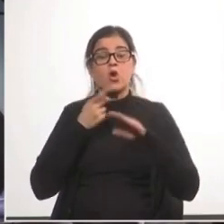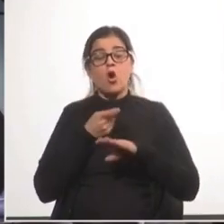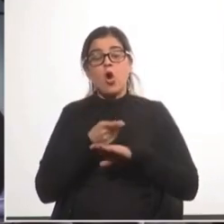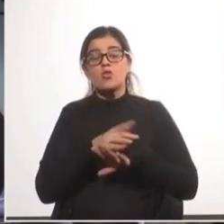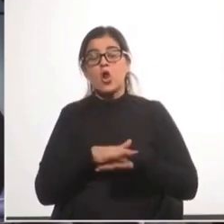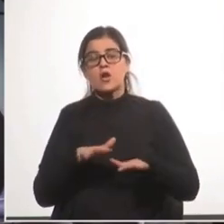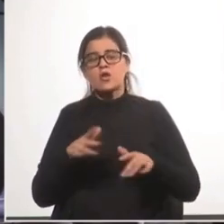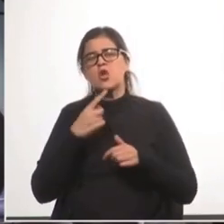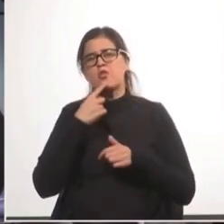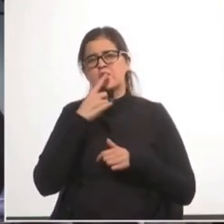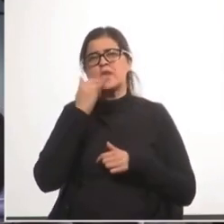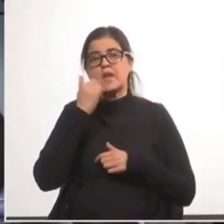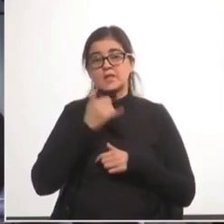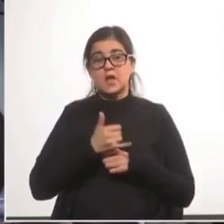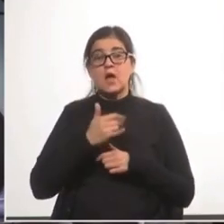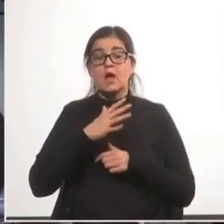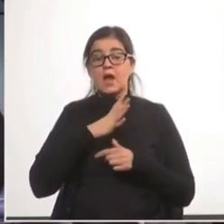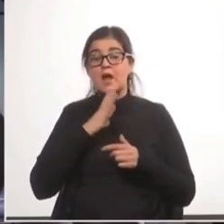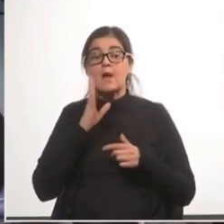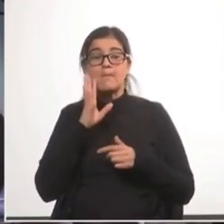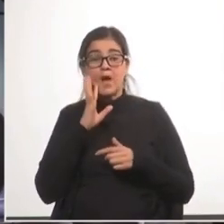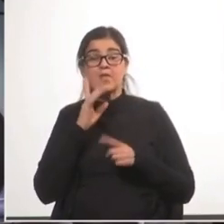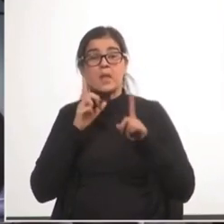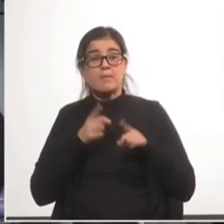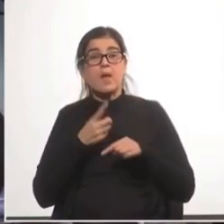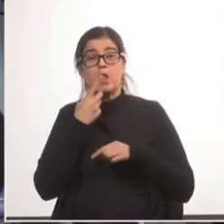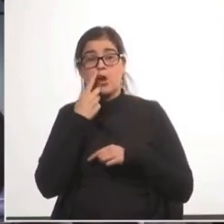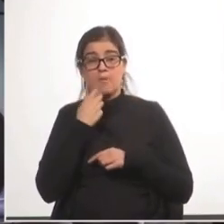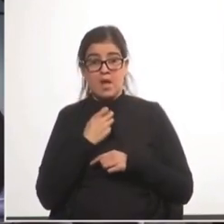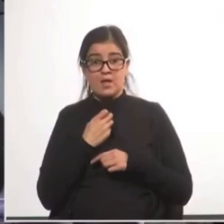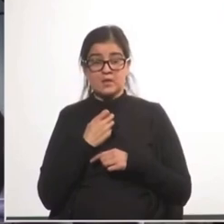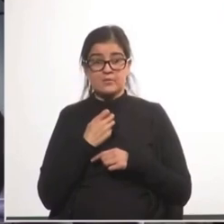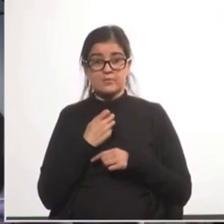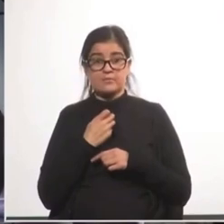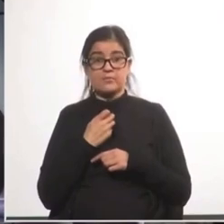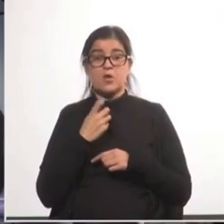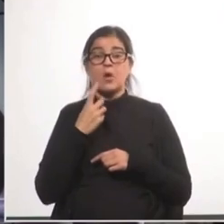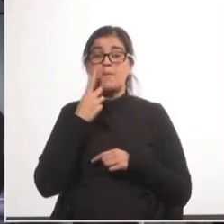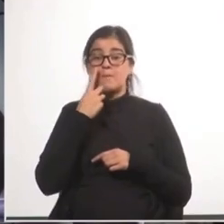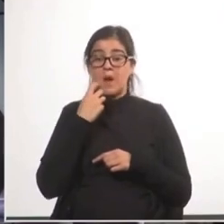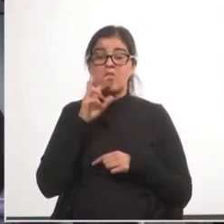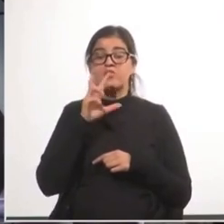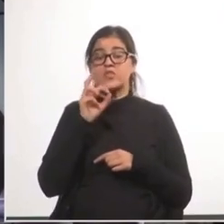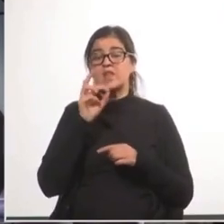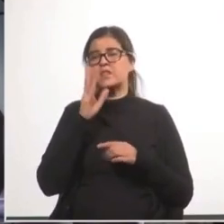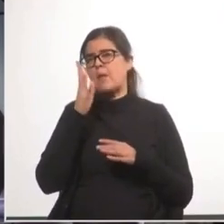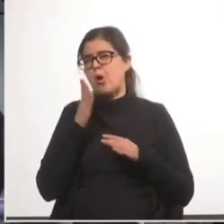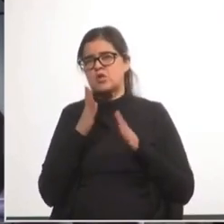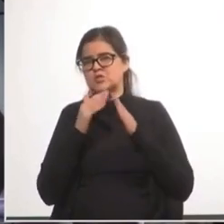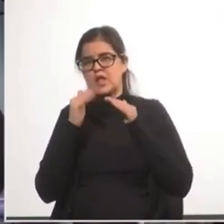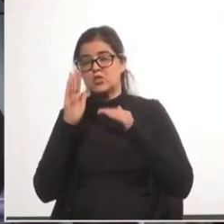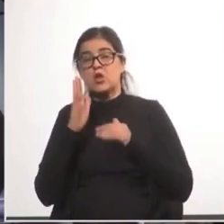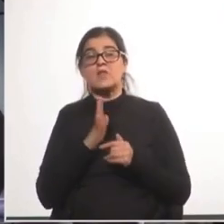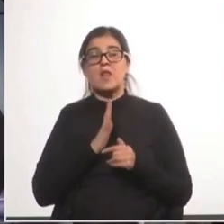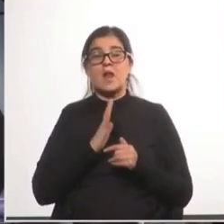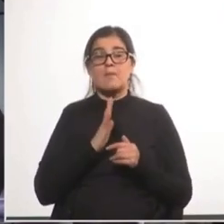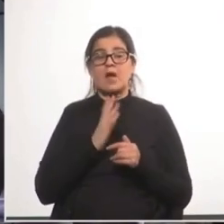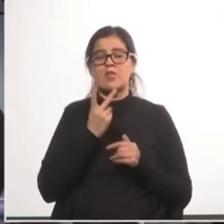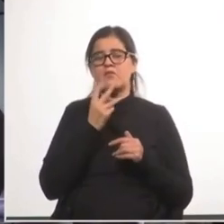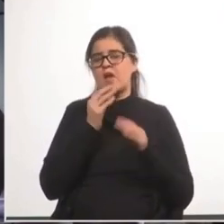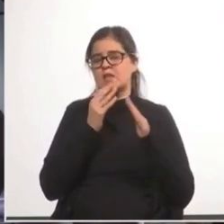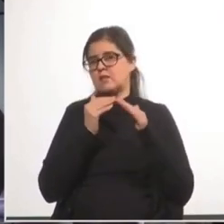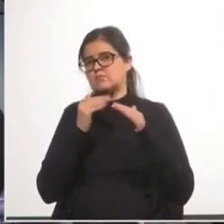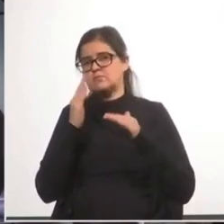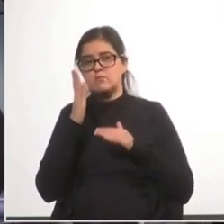niños nos dicen que sí, que es de las madres y de los padres. De los padres el 30 y pico % y de las madres el 20 y